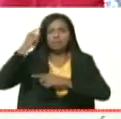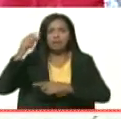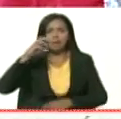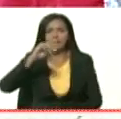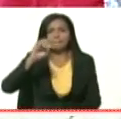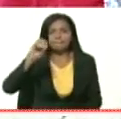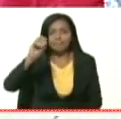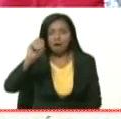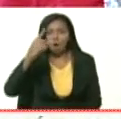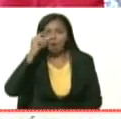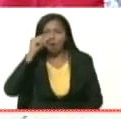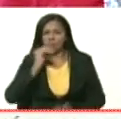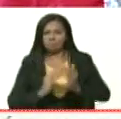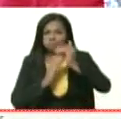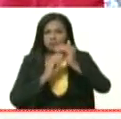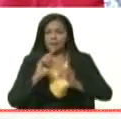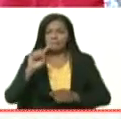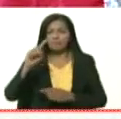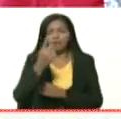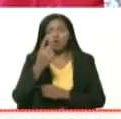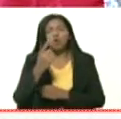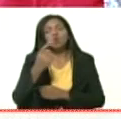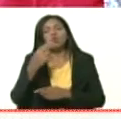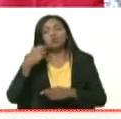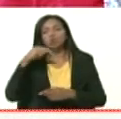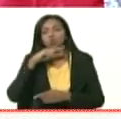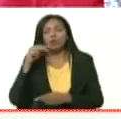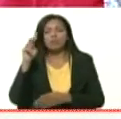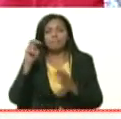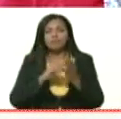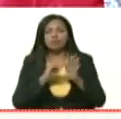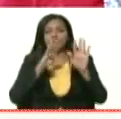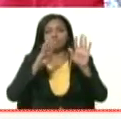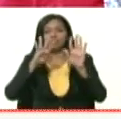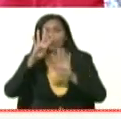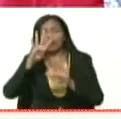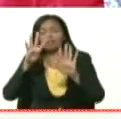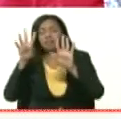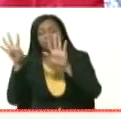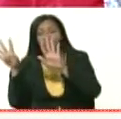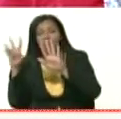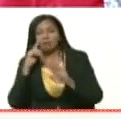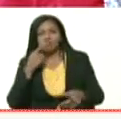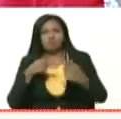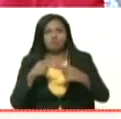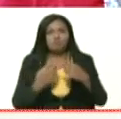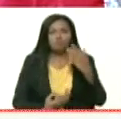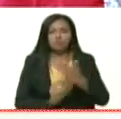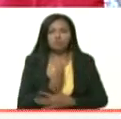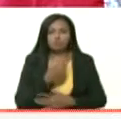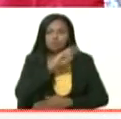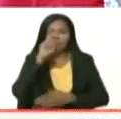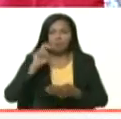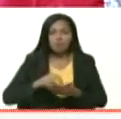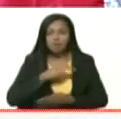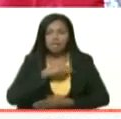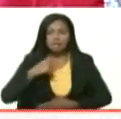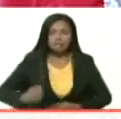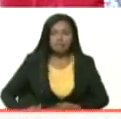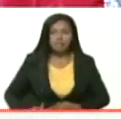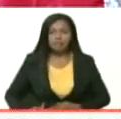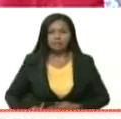Zedong, 1 de octubre de 1949, declaró la fundación de la República Popular